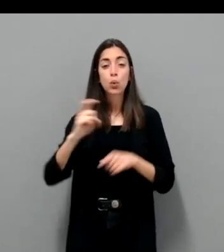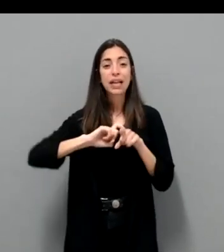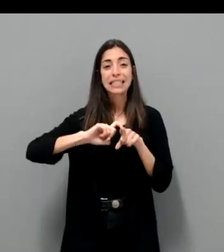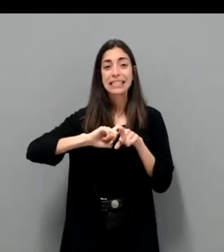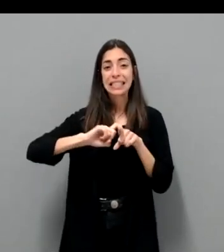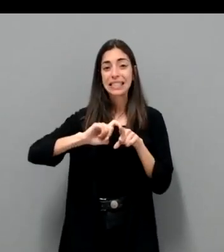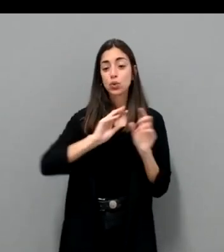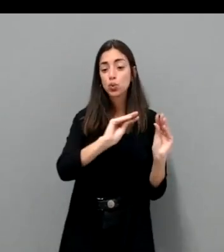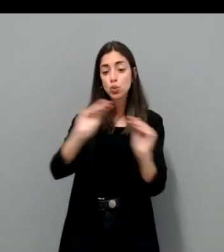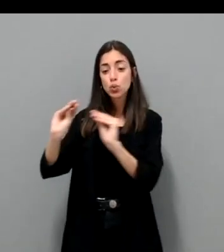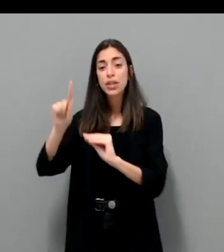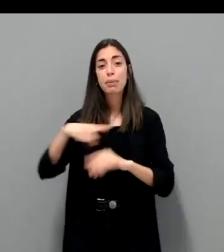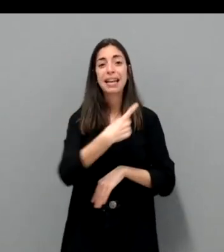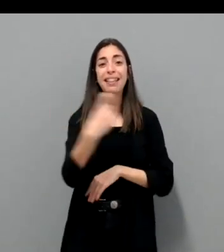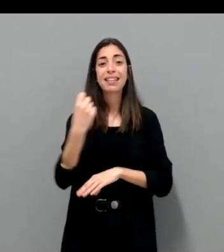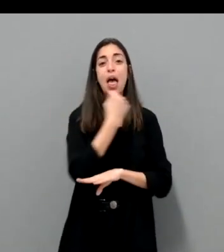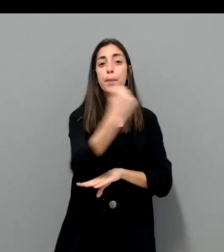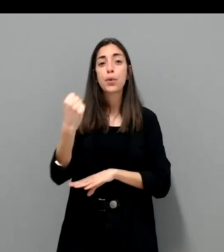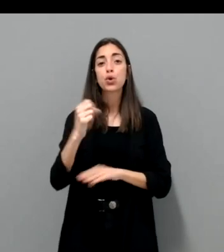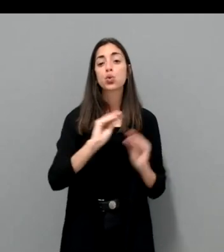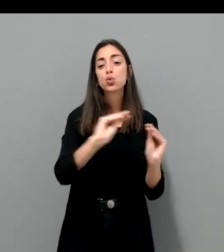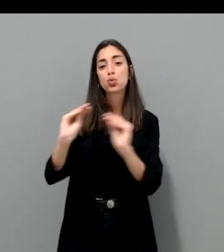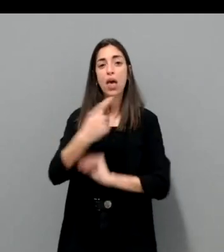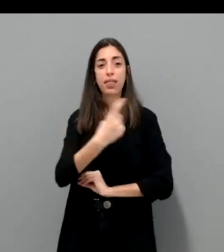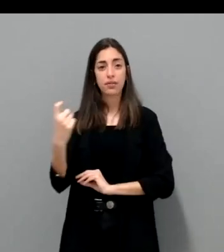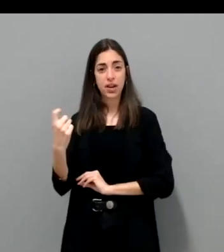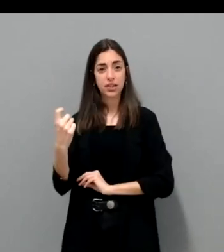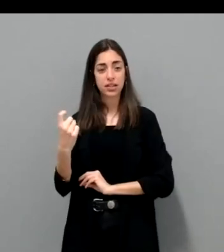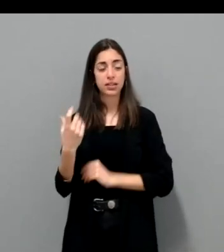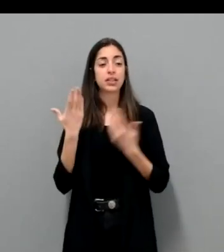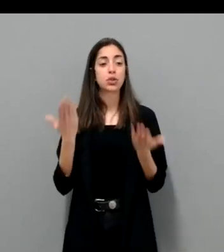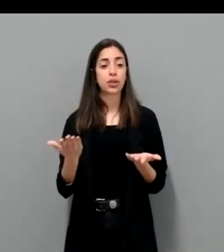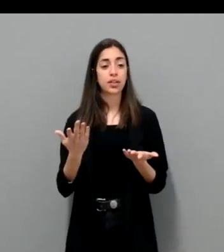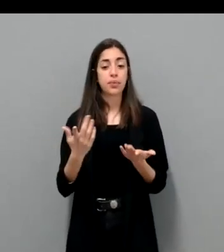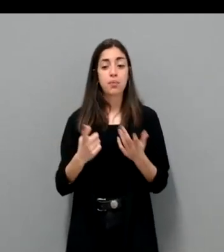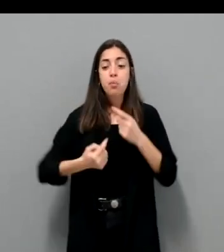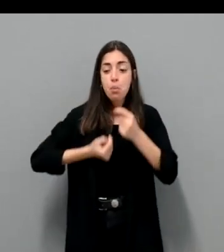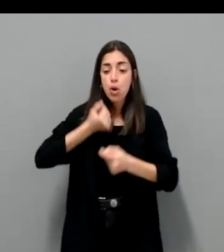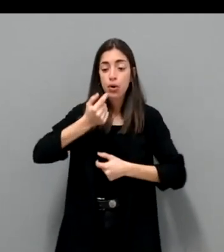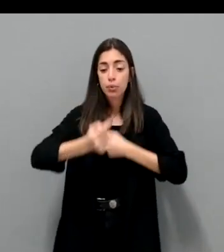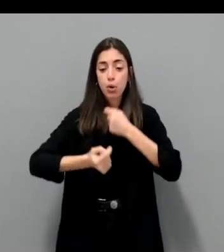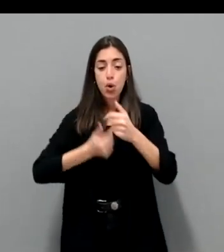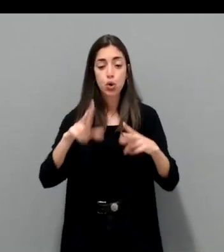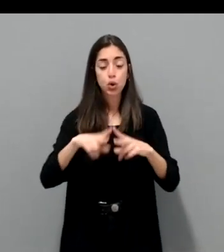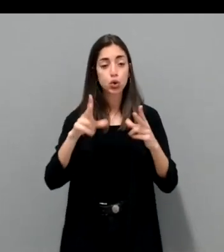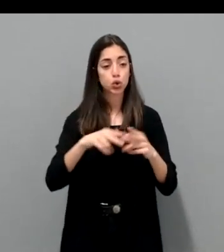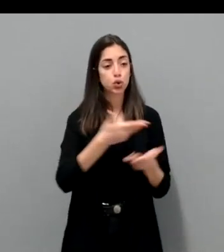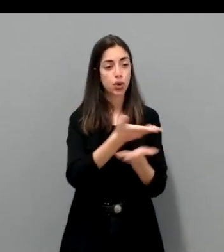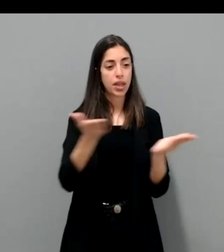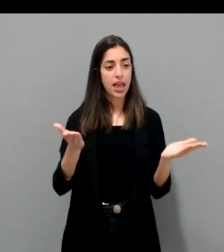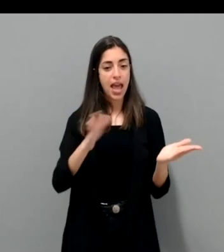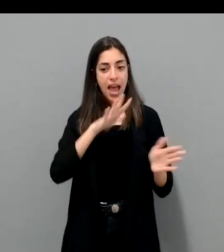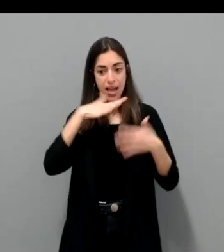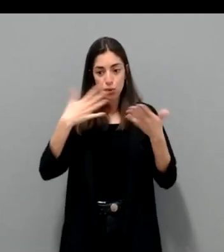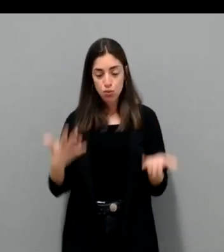necesidades de apoyo diferentes. En realidad, poco a poco, a la que la sociedad hoy en día